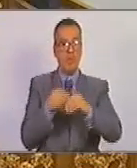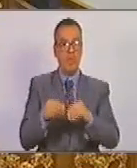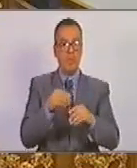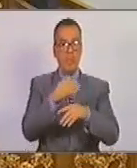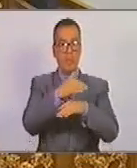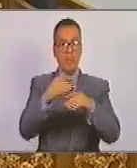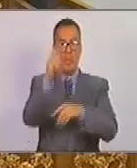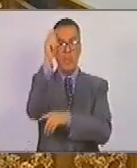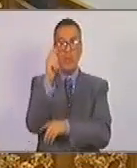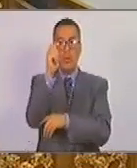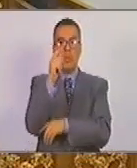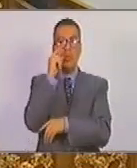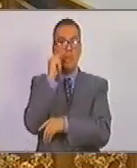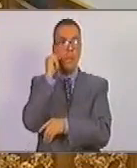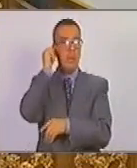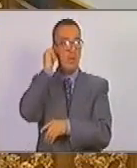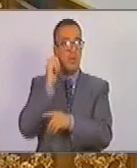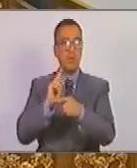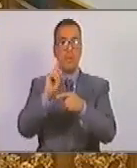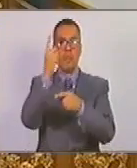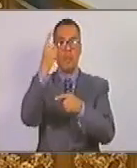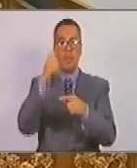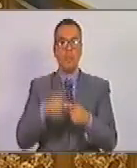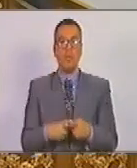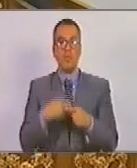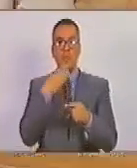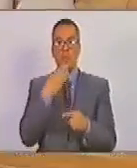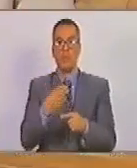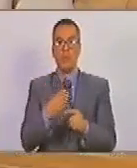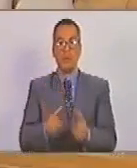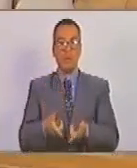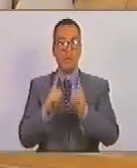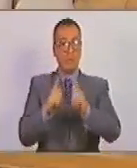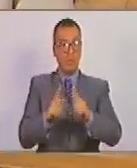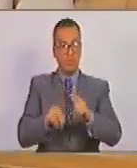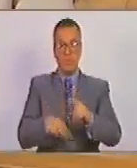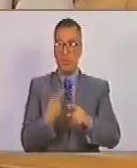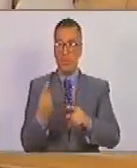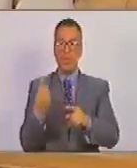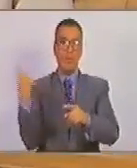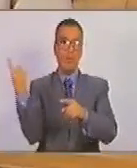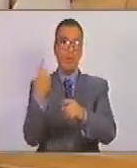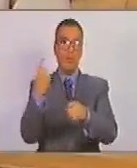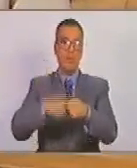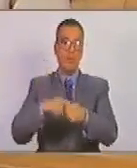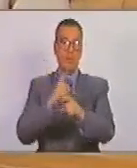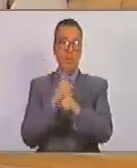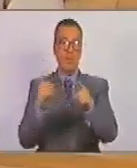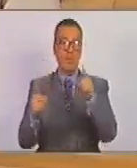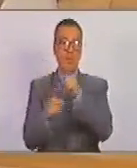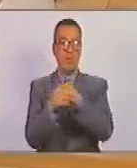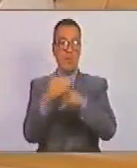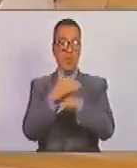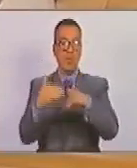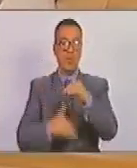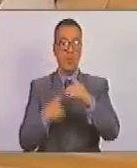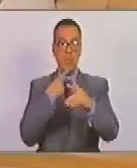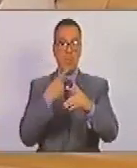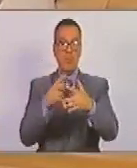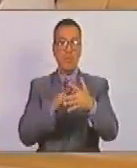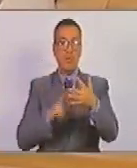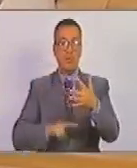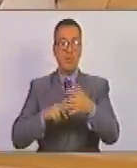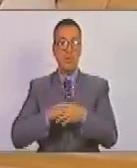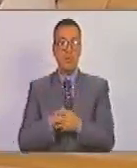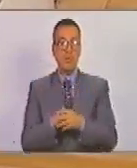las ciudadanas diputadas y los ciudadanos diputados principales, solicitando permiso para ausentarse e incorporar a sus suplentes indicados en lista